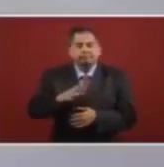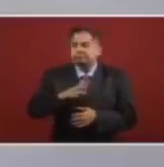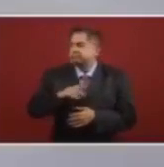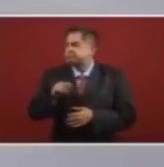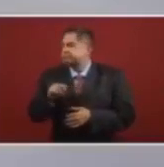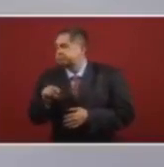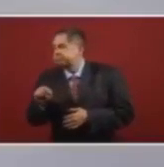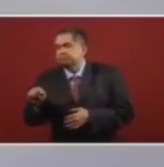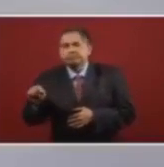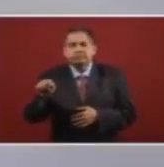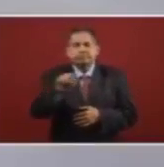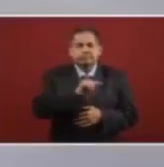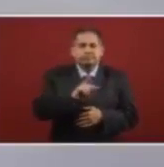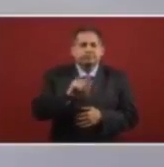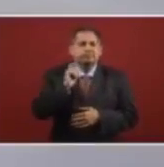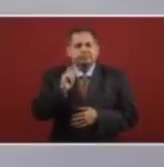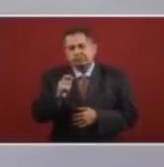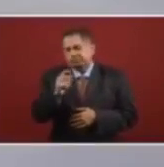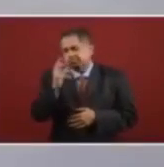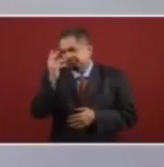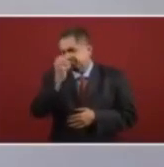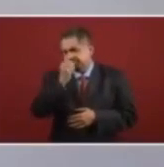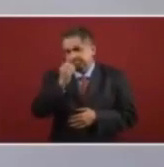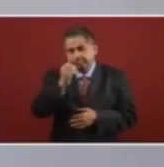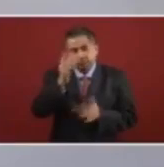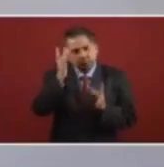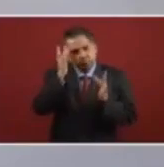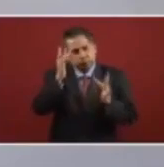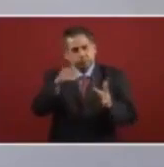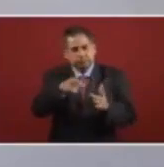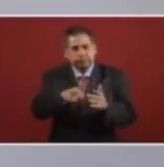las benditas redes sociales